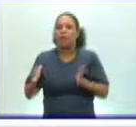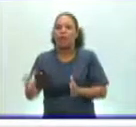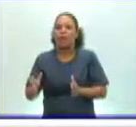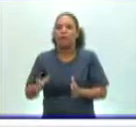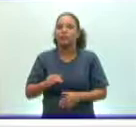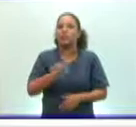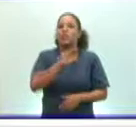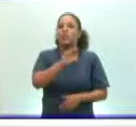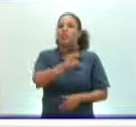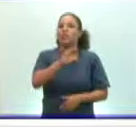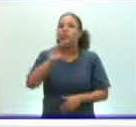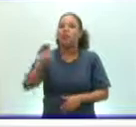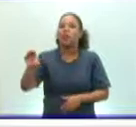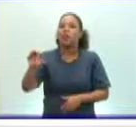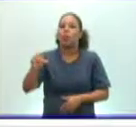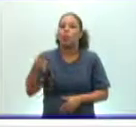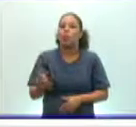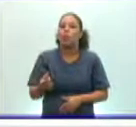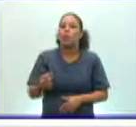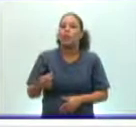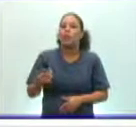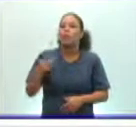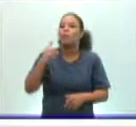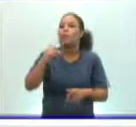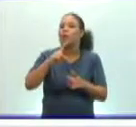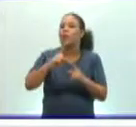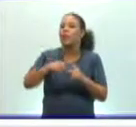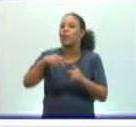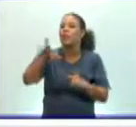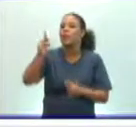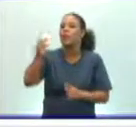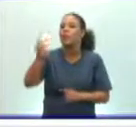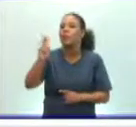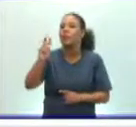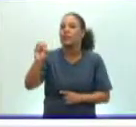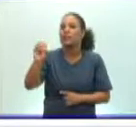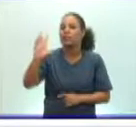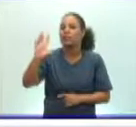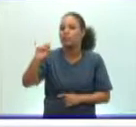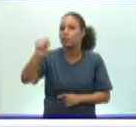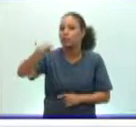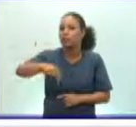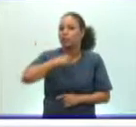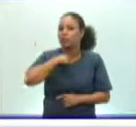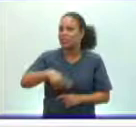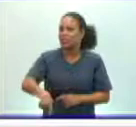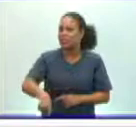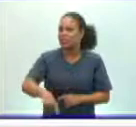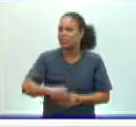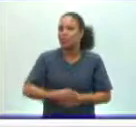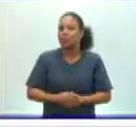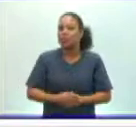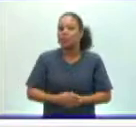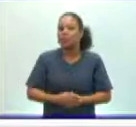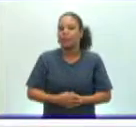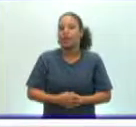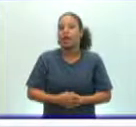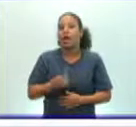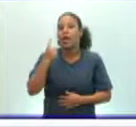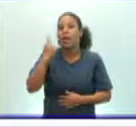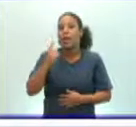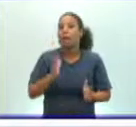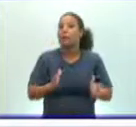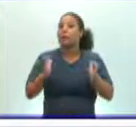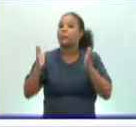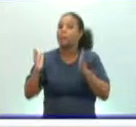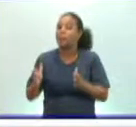teorema de las transversales está haciendo referencia esta proporción? A la primera parte